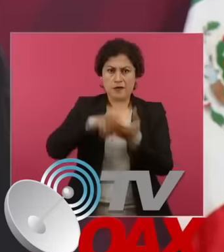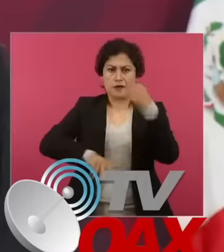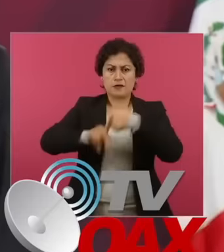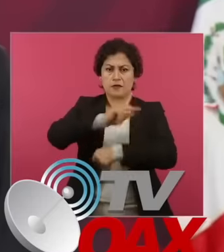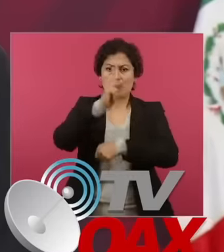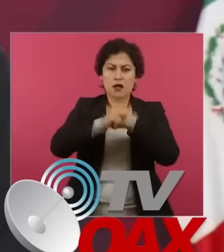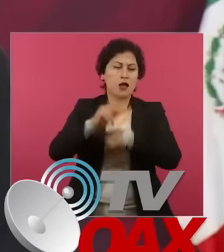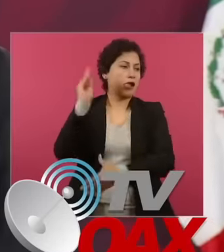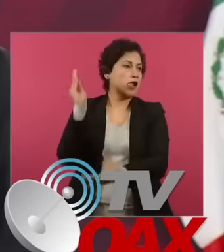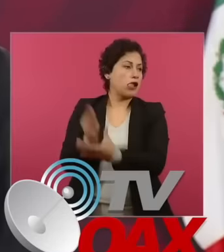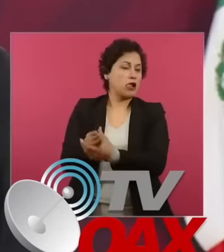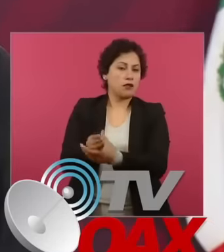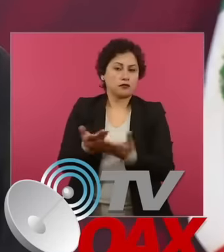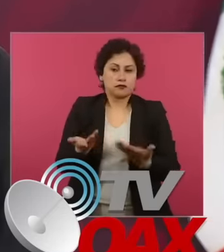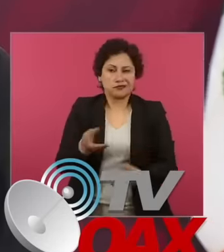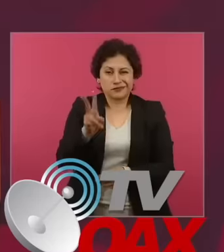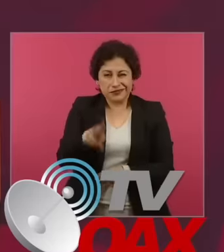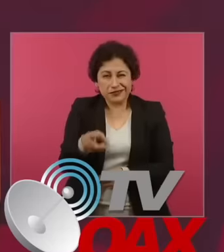Es toda una distorsión.